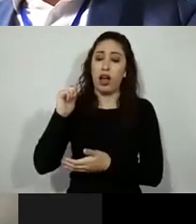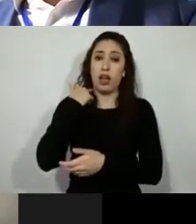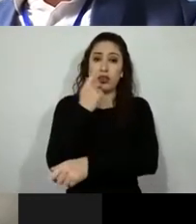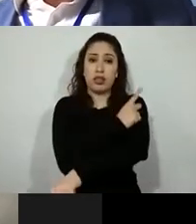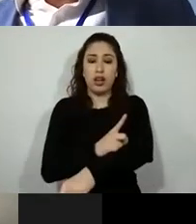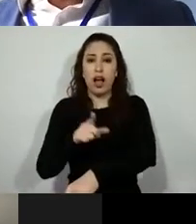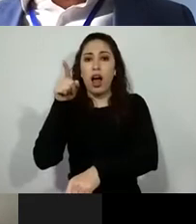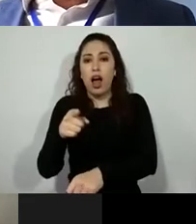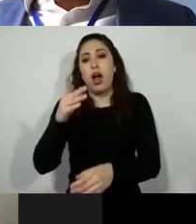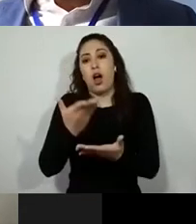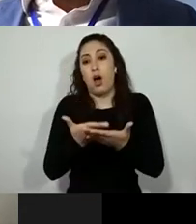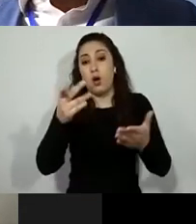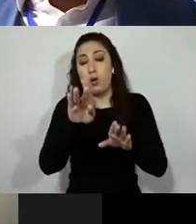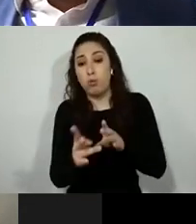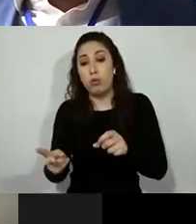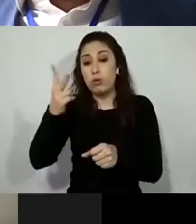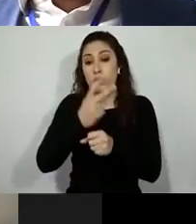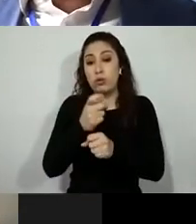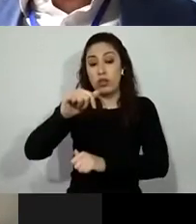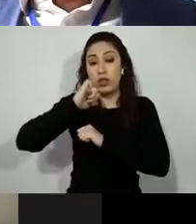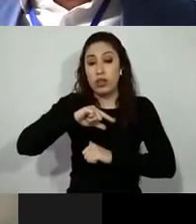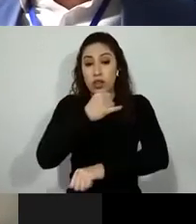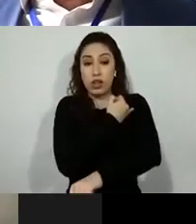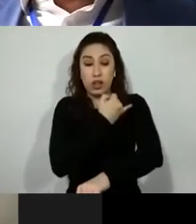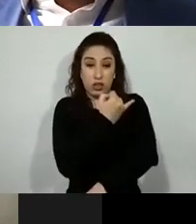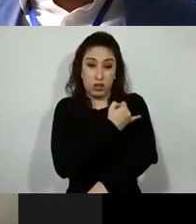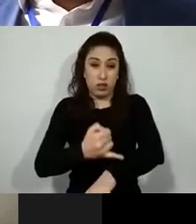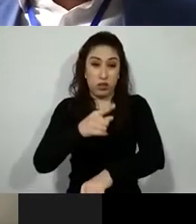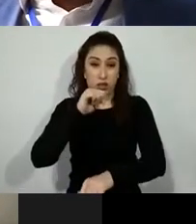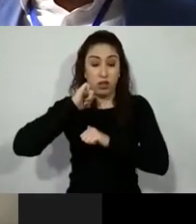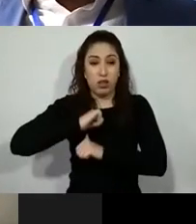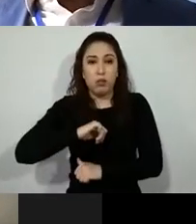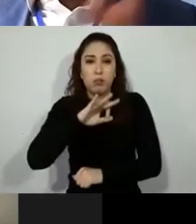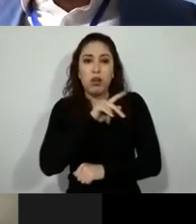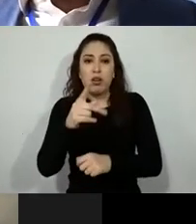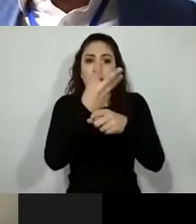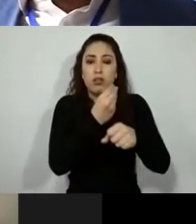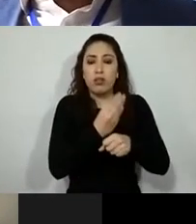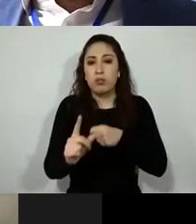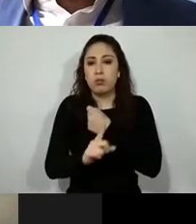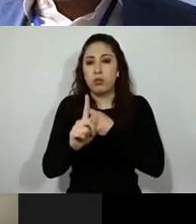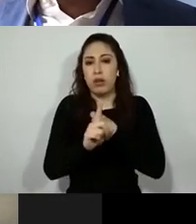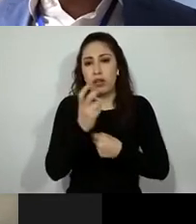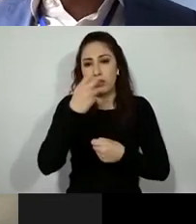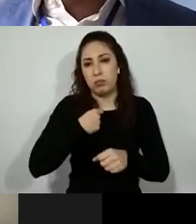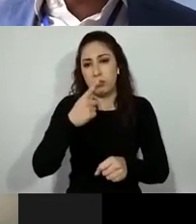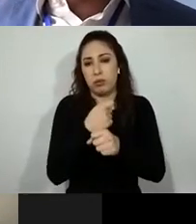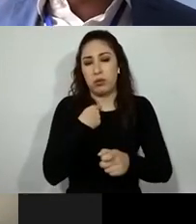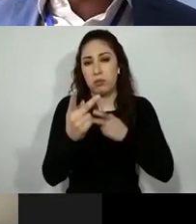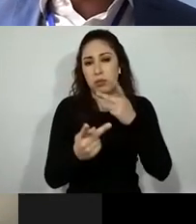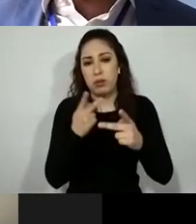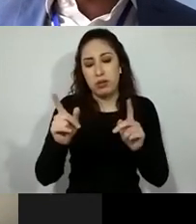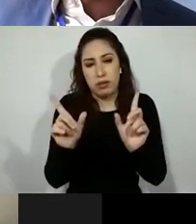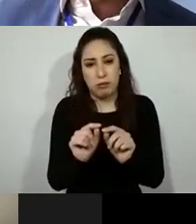resultados en los diferentes rubros y problemáticas que usted ya sabía. Esta sería mi primer participación y muchas gracias por